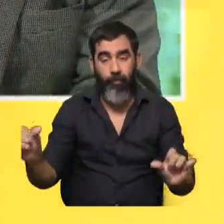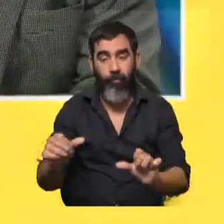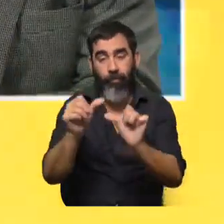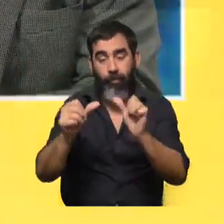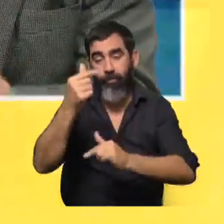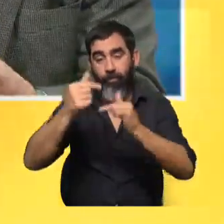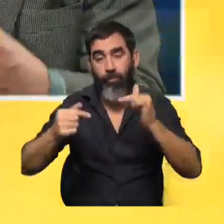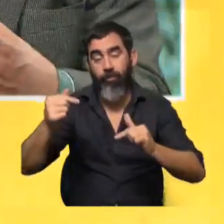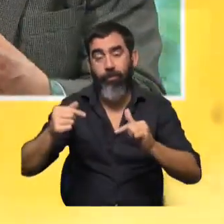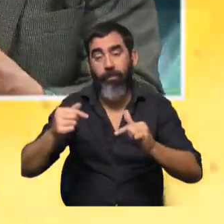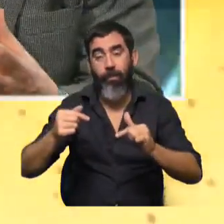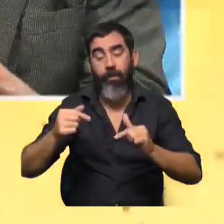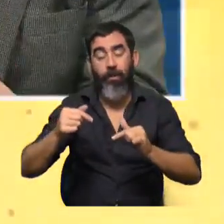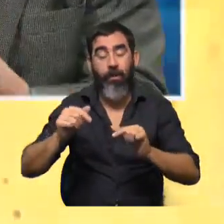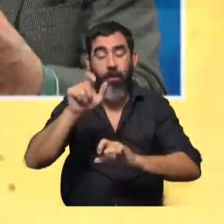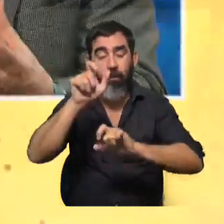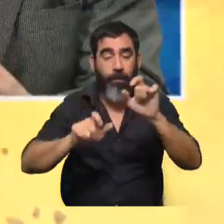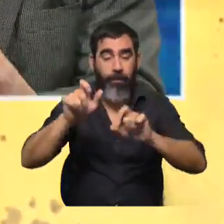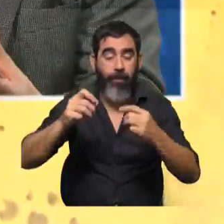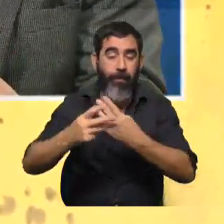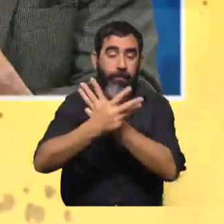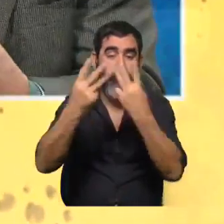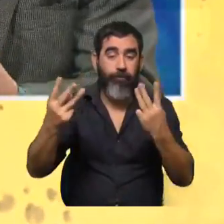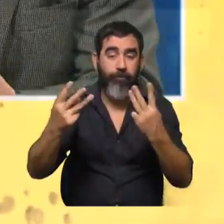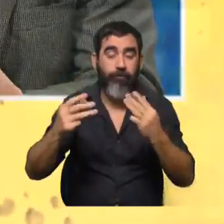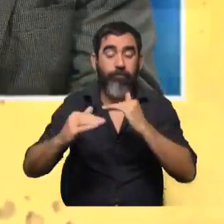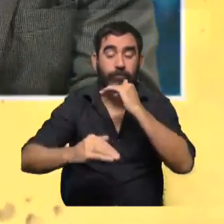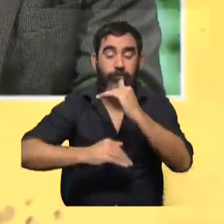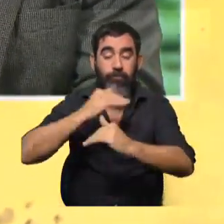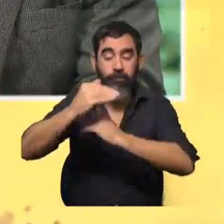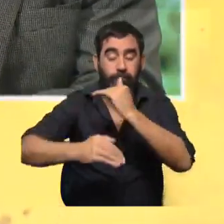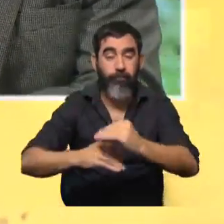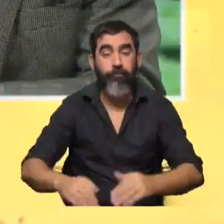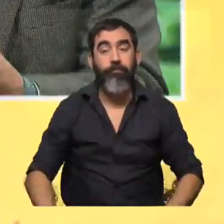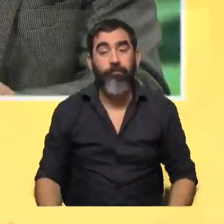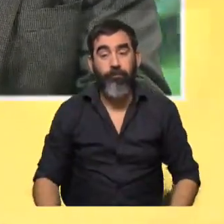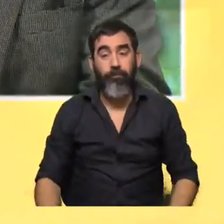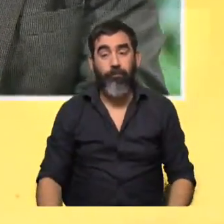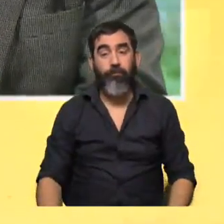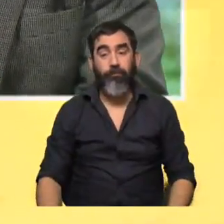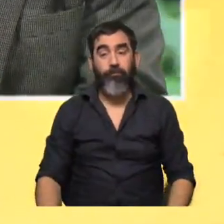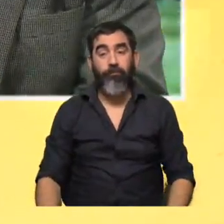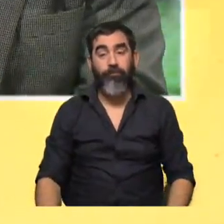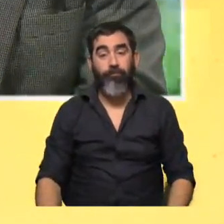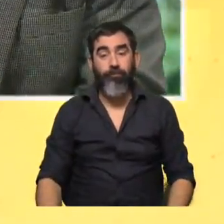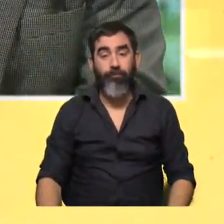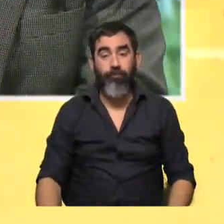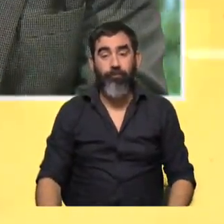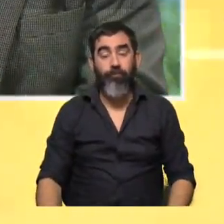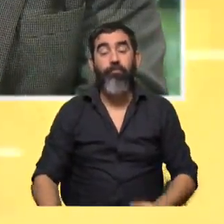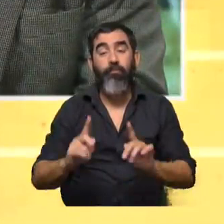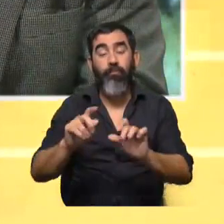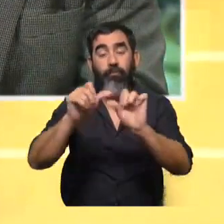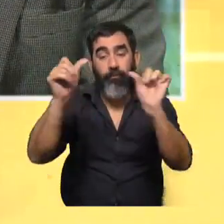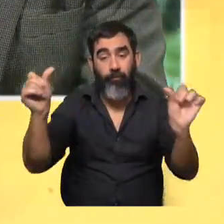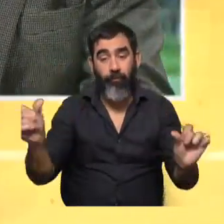de las comunidades locales que también puedan desarrollarse y, bueno, tener, digamos,